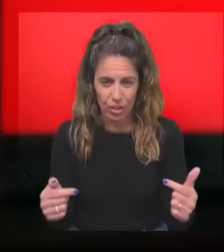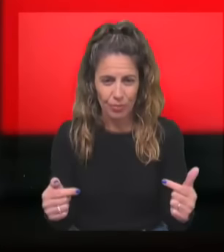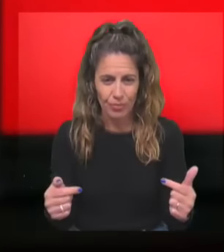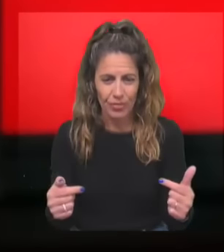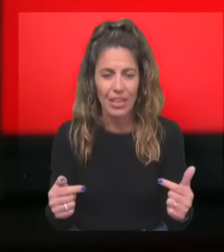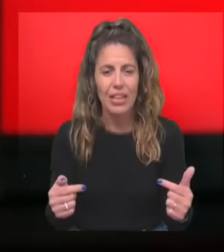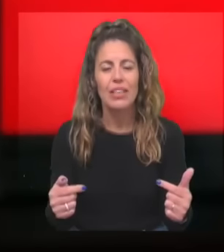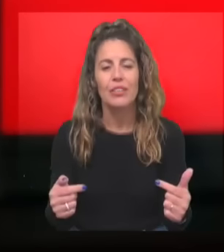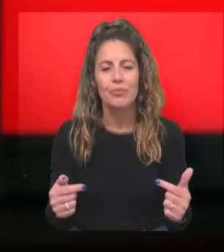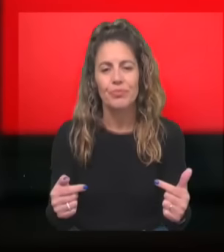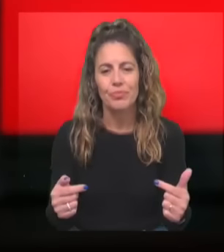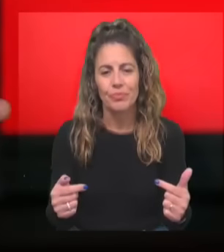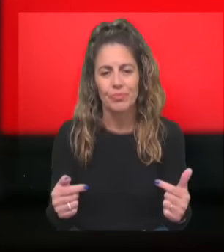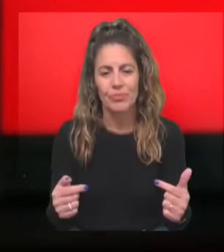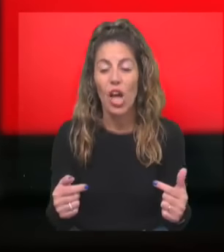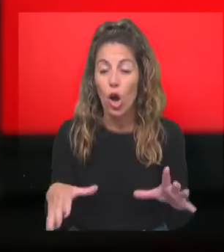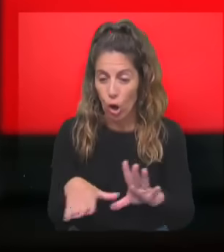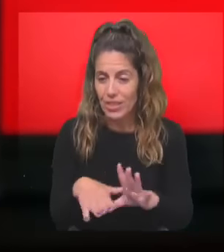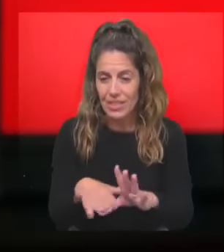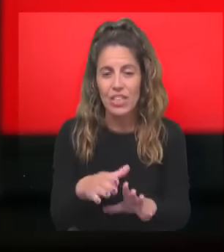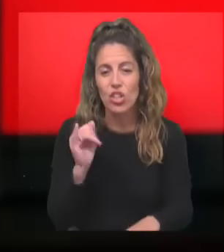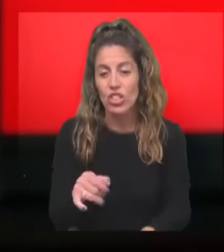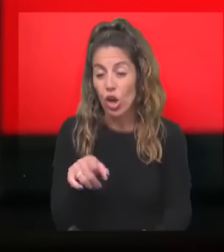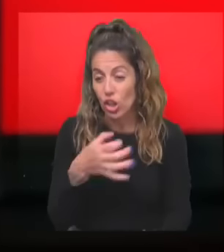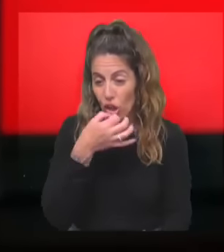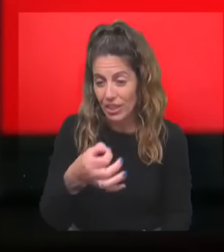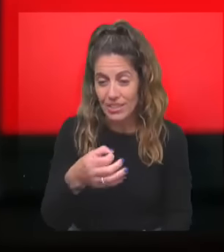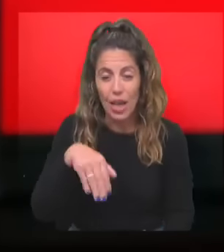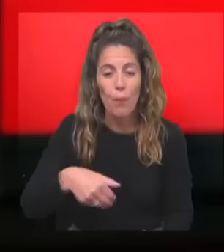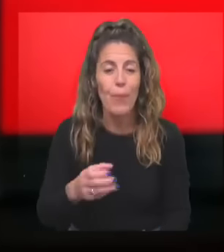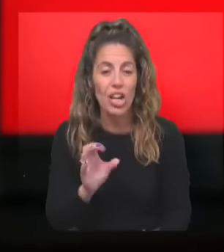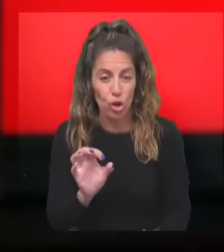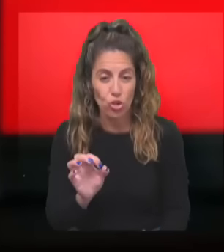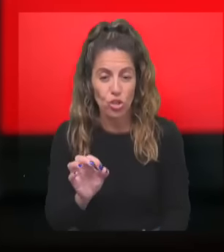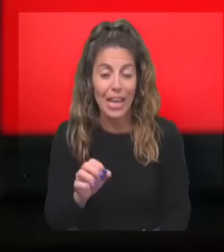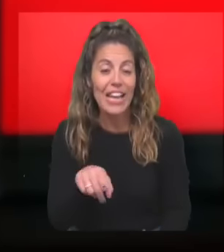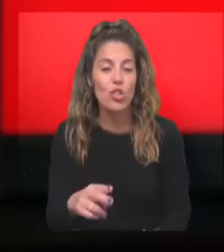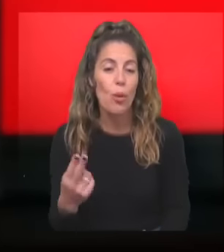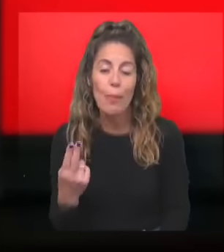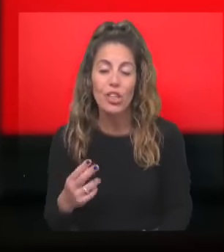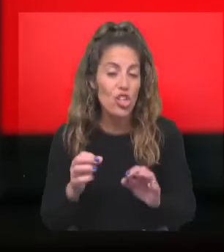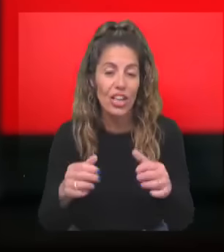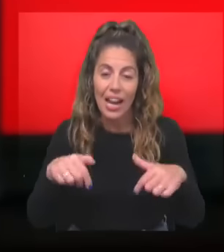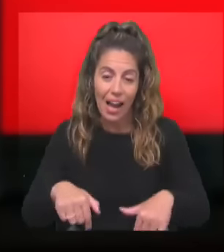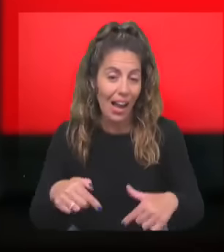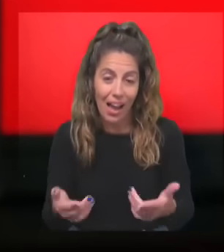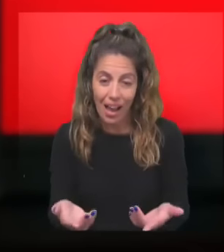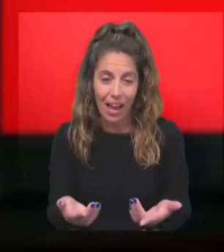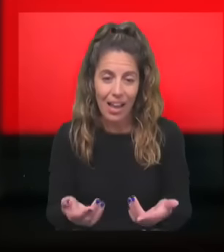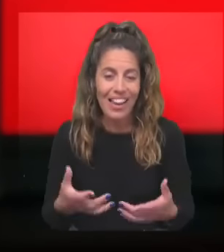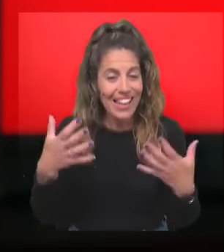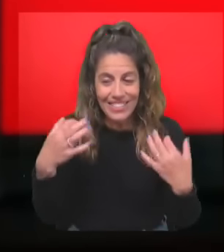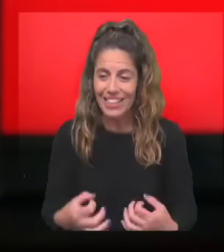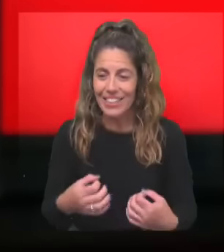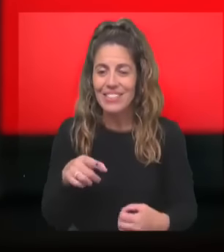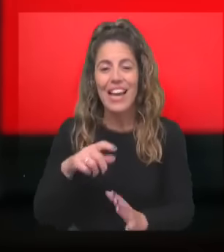bueno, coincido totalmente con esto que dice Marcos, ¿no? Que es un poco lo que nos permitió llegar hasta acá, es la certeza de que